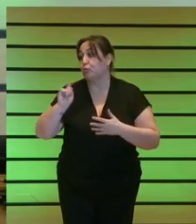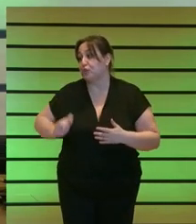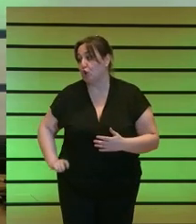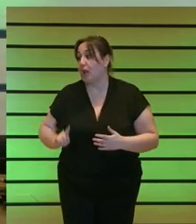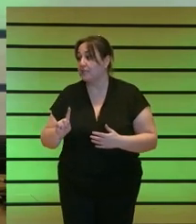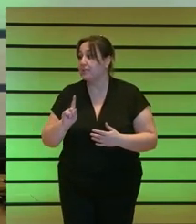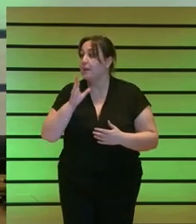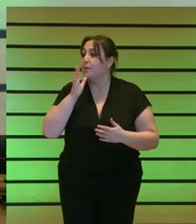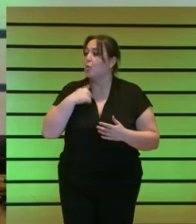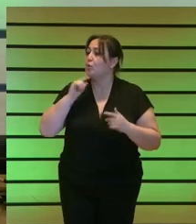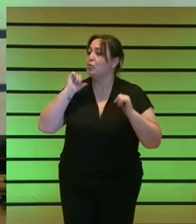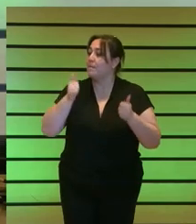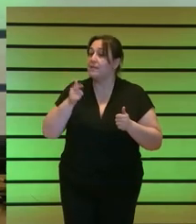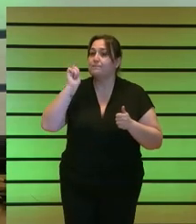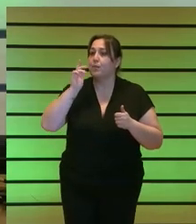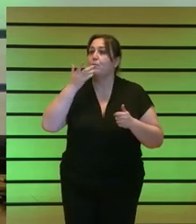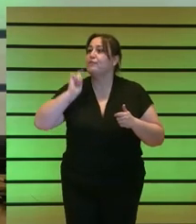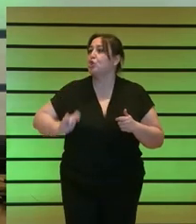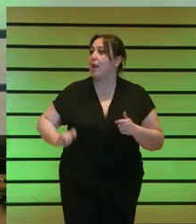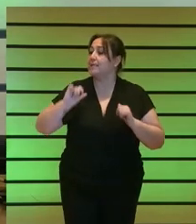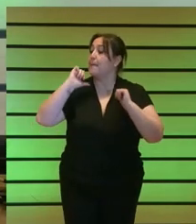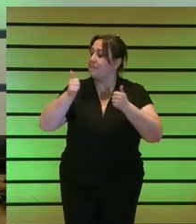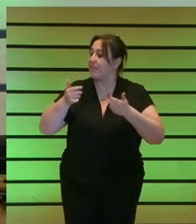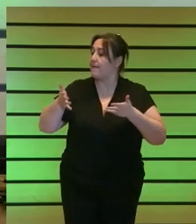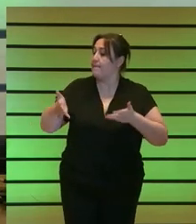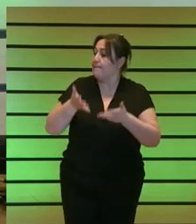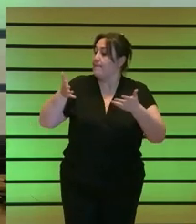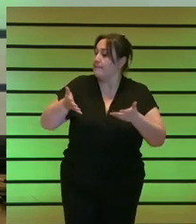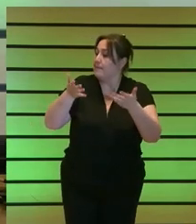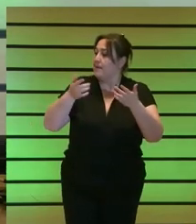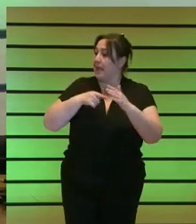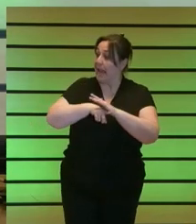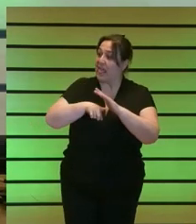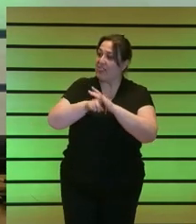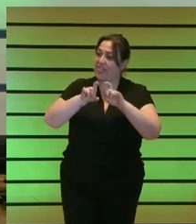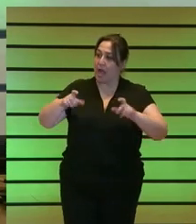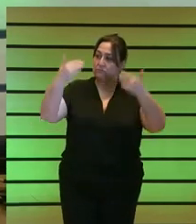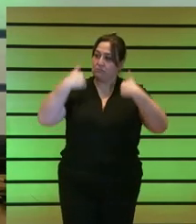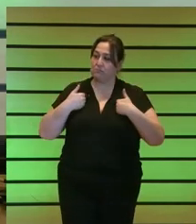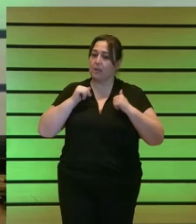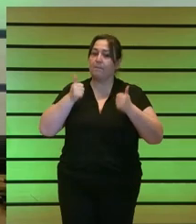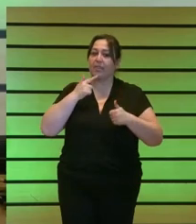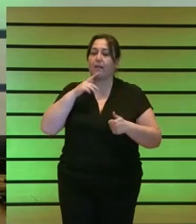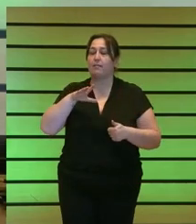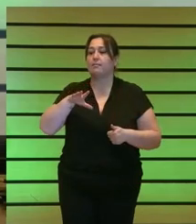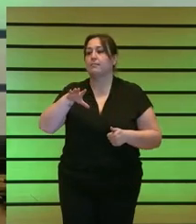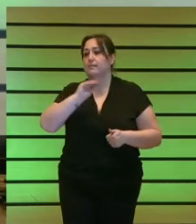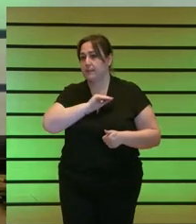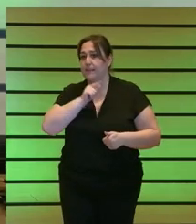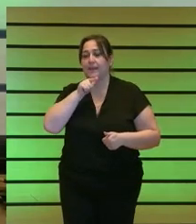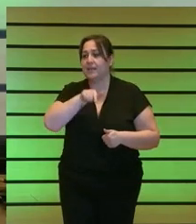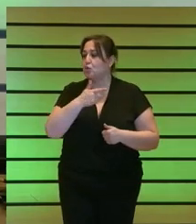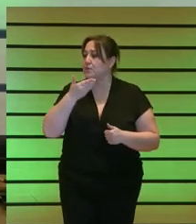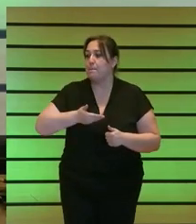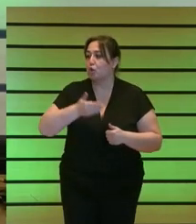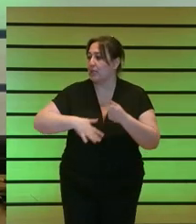profesionales pero cuando empiezan los profesionales tiran del carro a veces las gerencias empiezan a entender que esto es